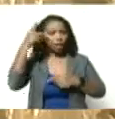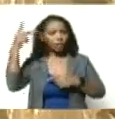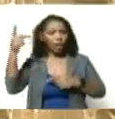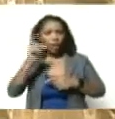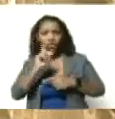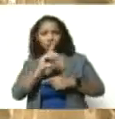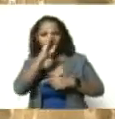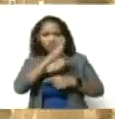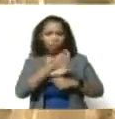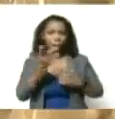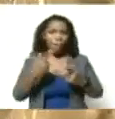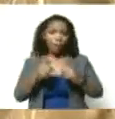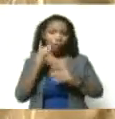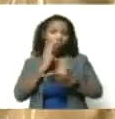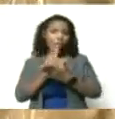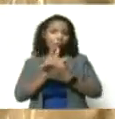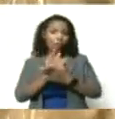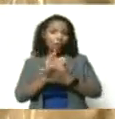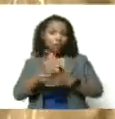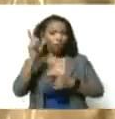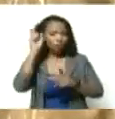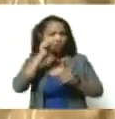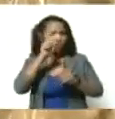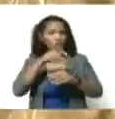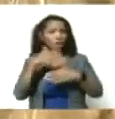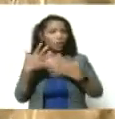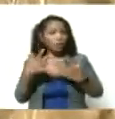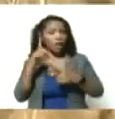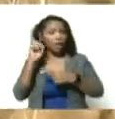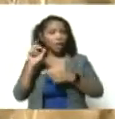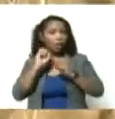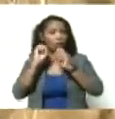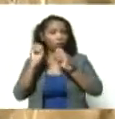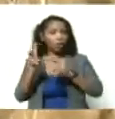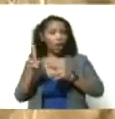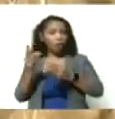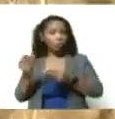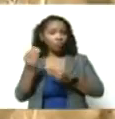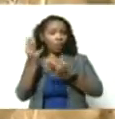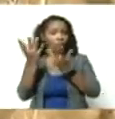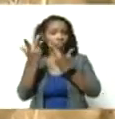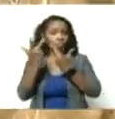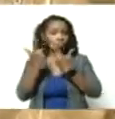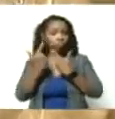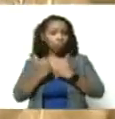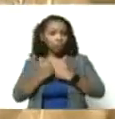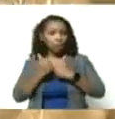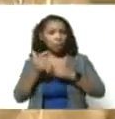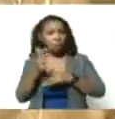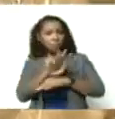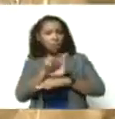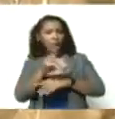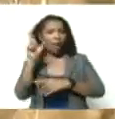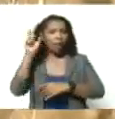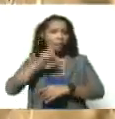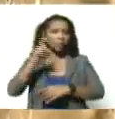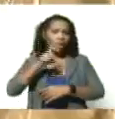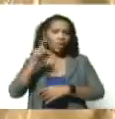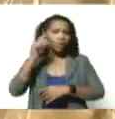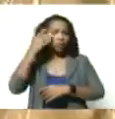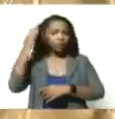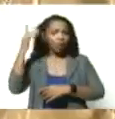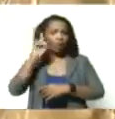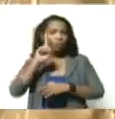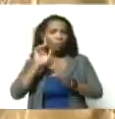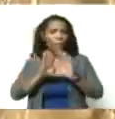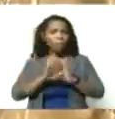clases, pero siempre seguía sus enseñanzas. Y en aquella oportunidad nos contaba acerca de la necesidad de soñar un